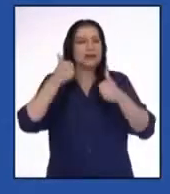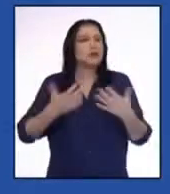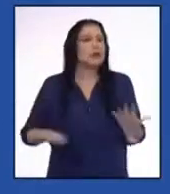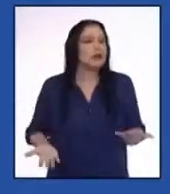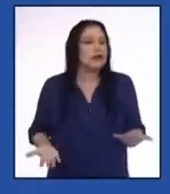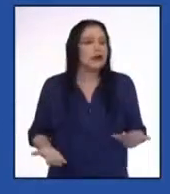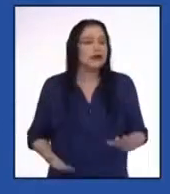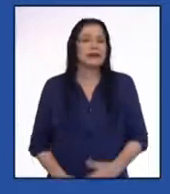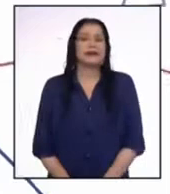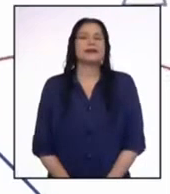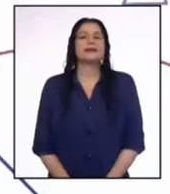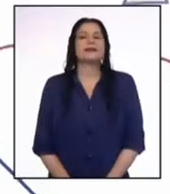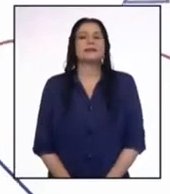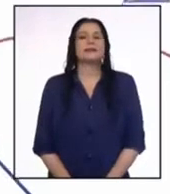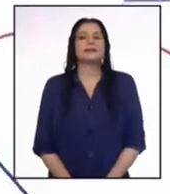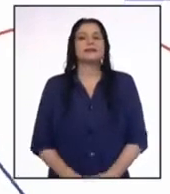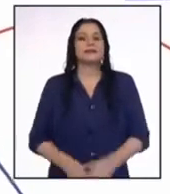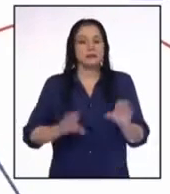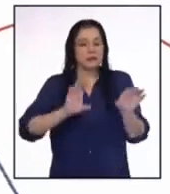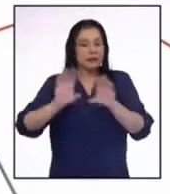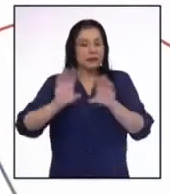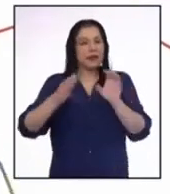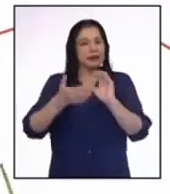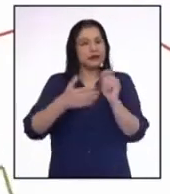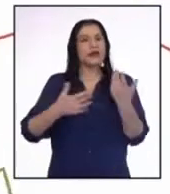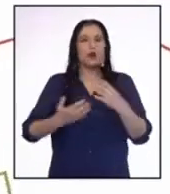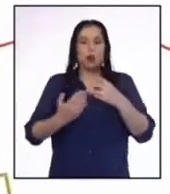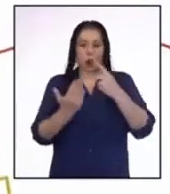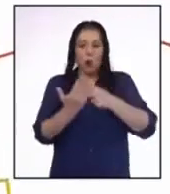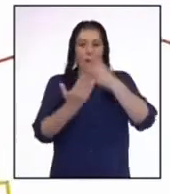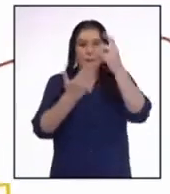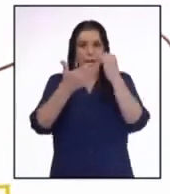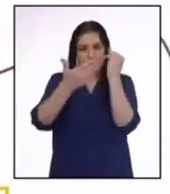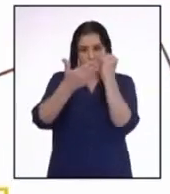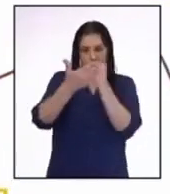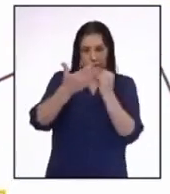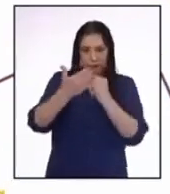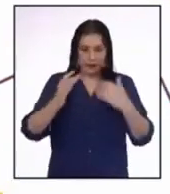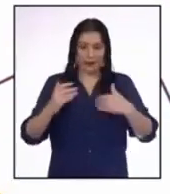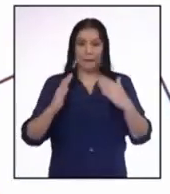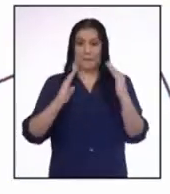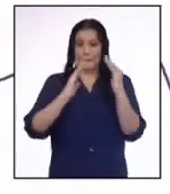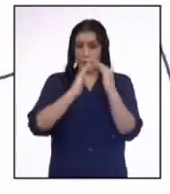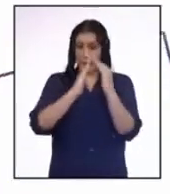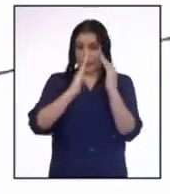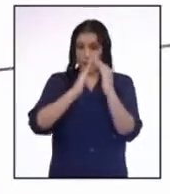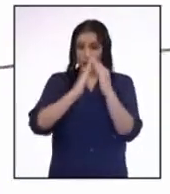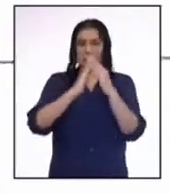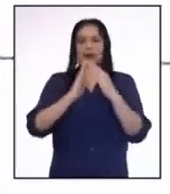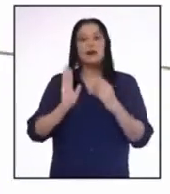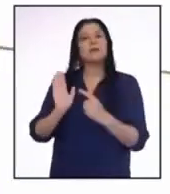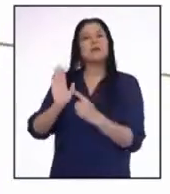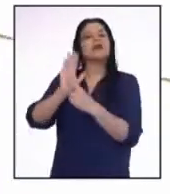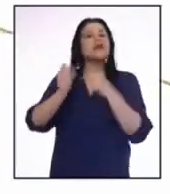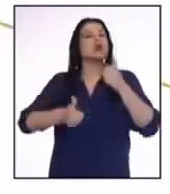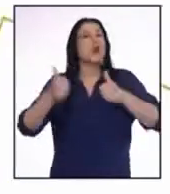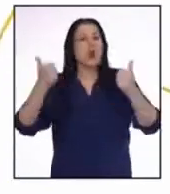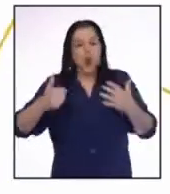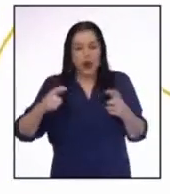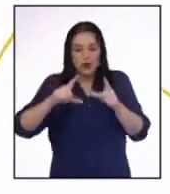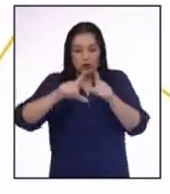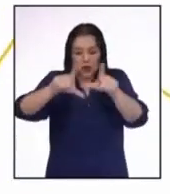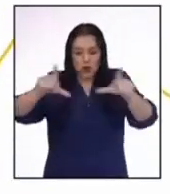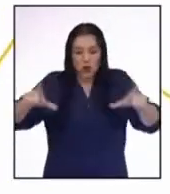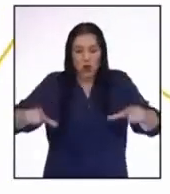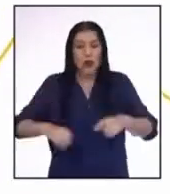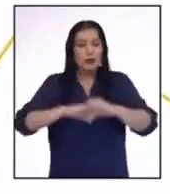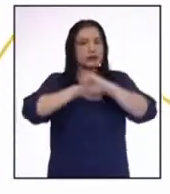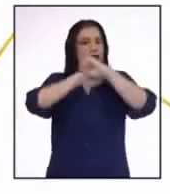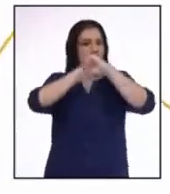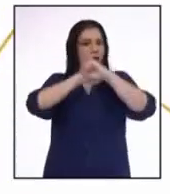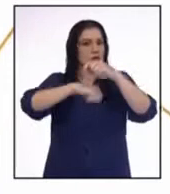aprendizaje: elaboramos un plano a escala de nuestra casa, haciendo notar las zonas seguras frente a los